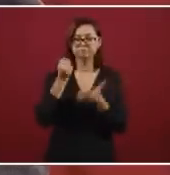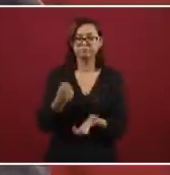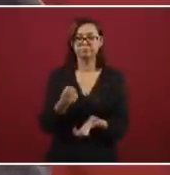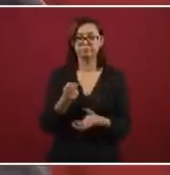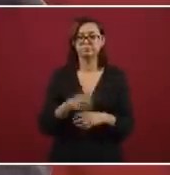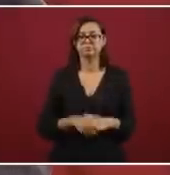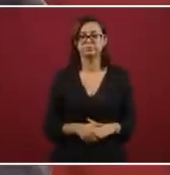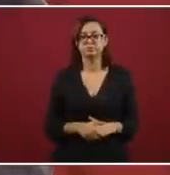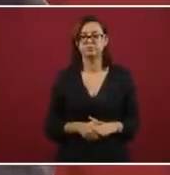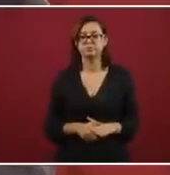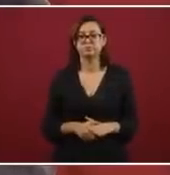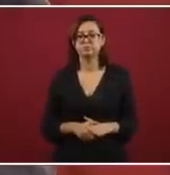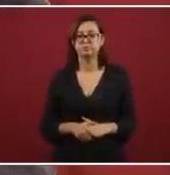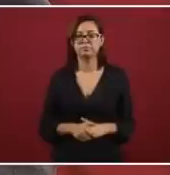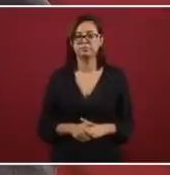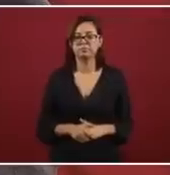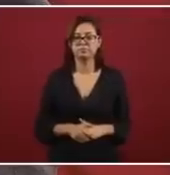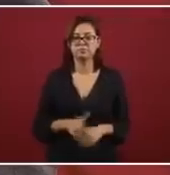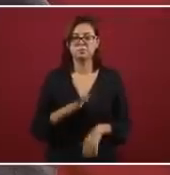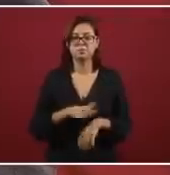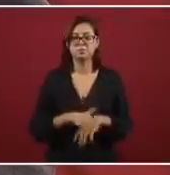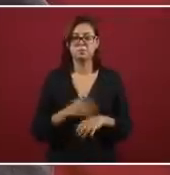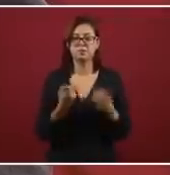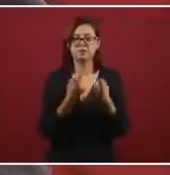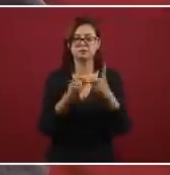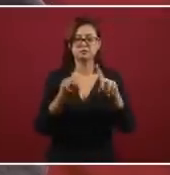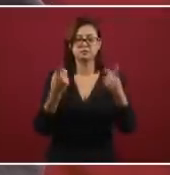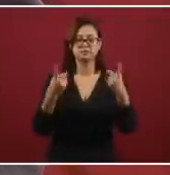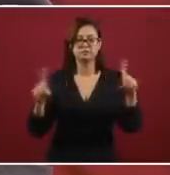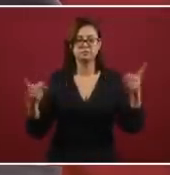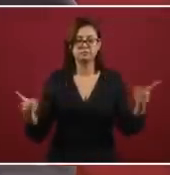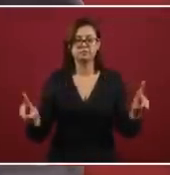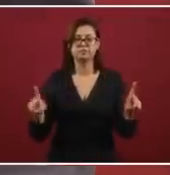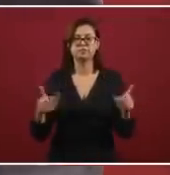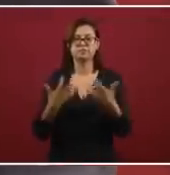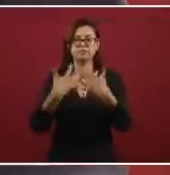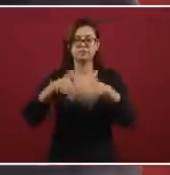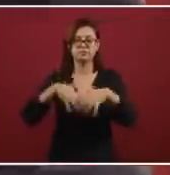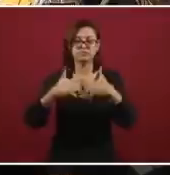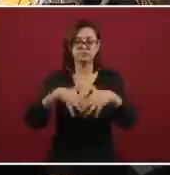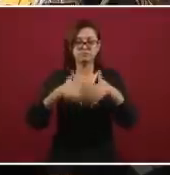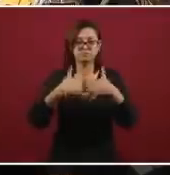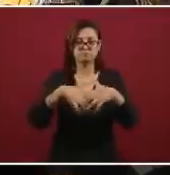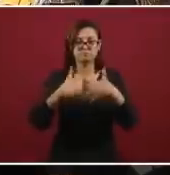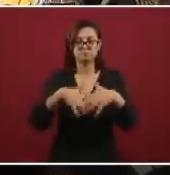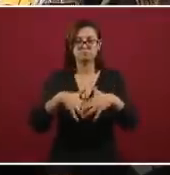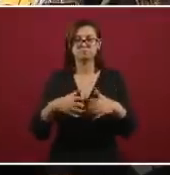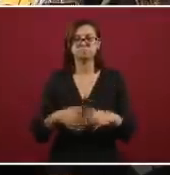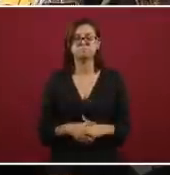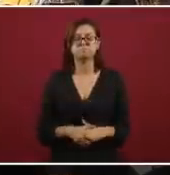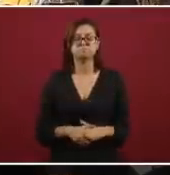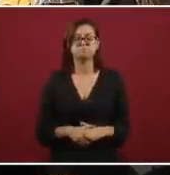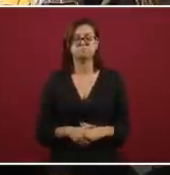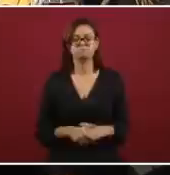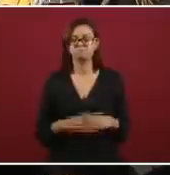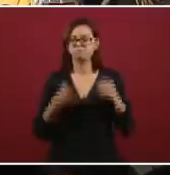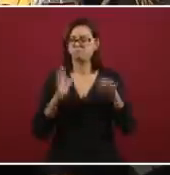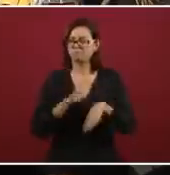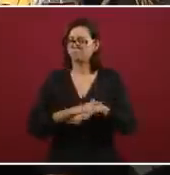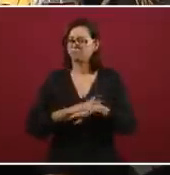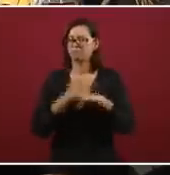y va a haber más desarrollo de la industria manufacturera, mucho